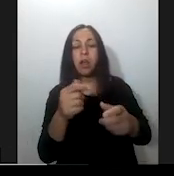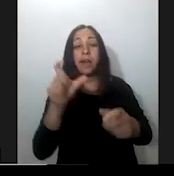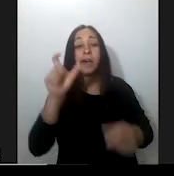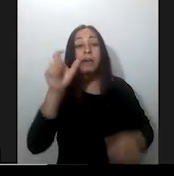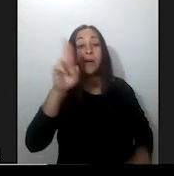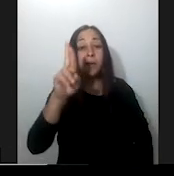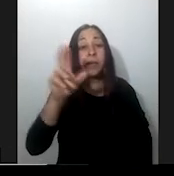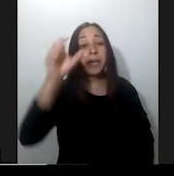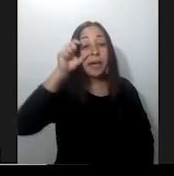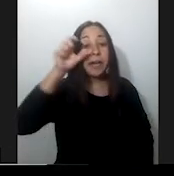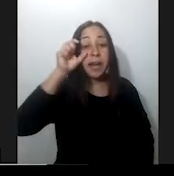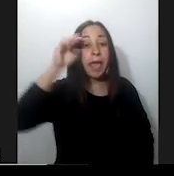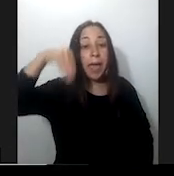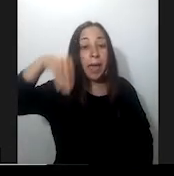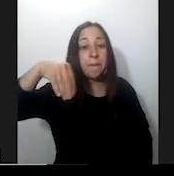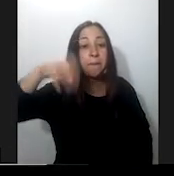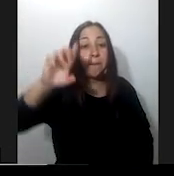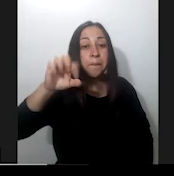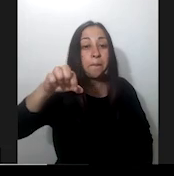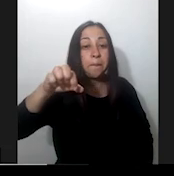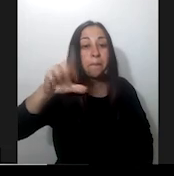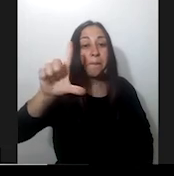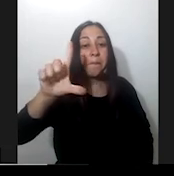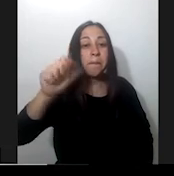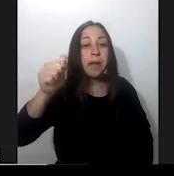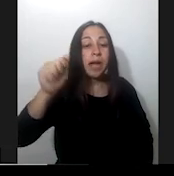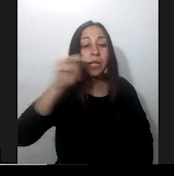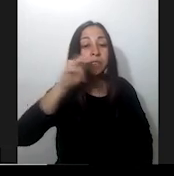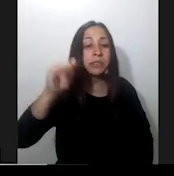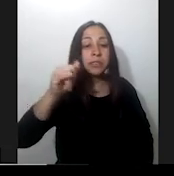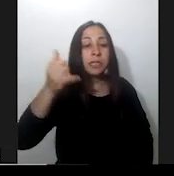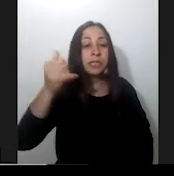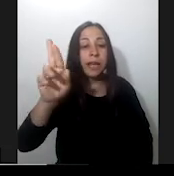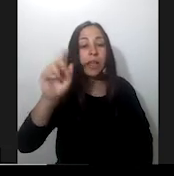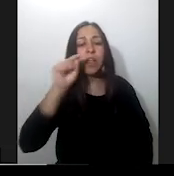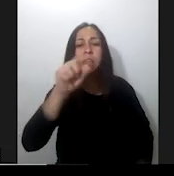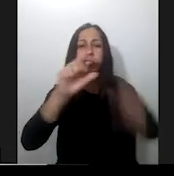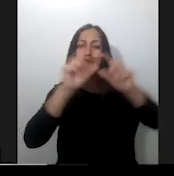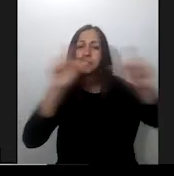o resolver con el reemplazar, o sea, le puedo decir que busque donde aparece